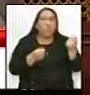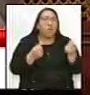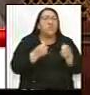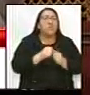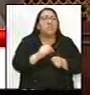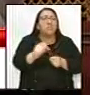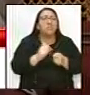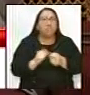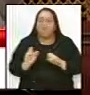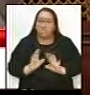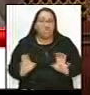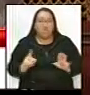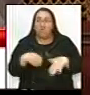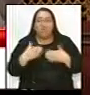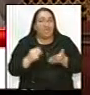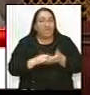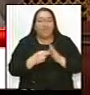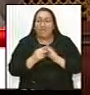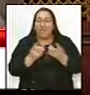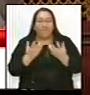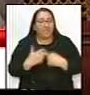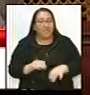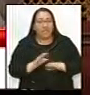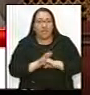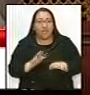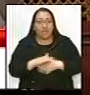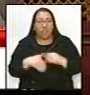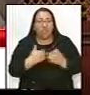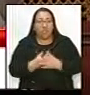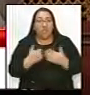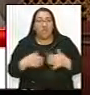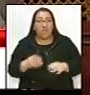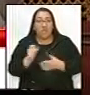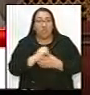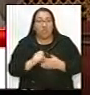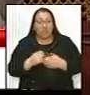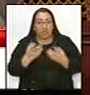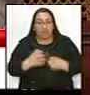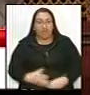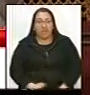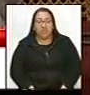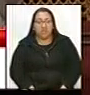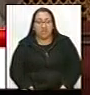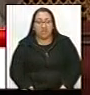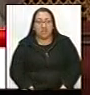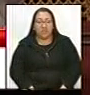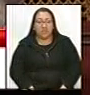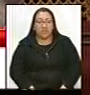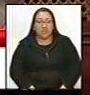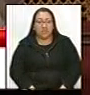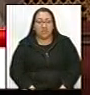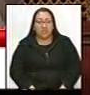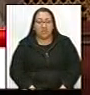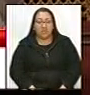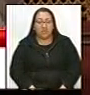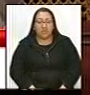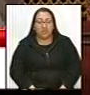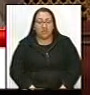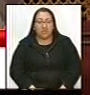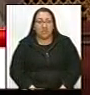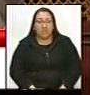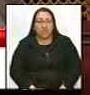entre otros es decir a diferencia de todos los demás contratos de concesión en la columna un operador puede darle diferentes